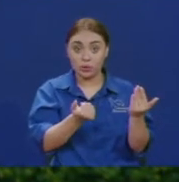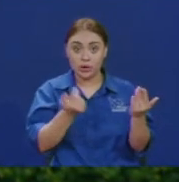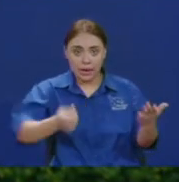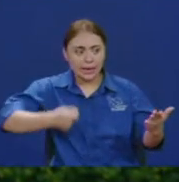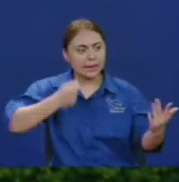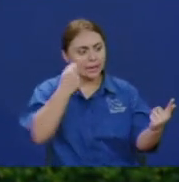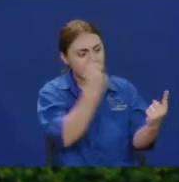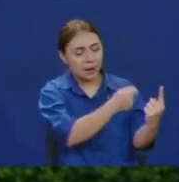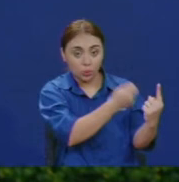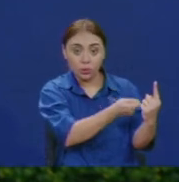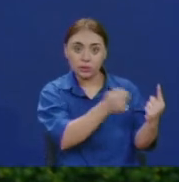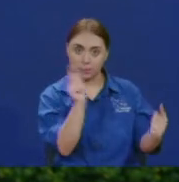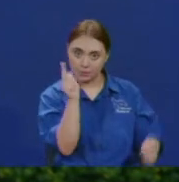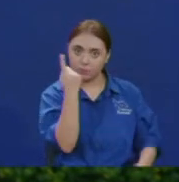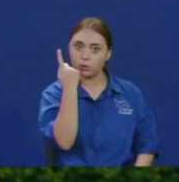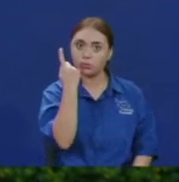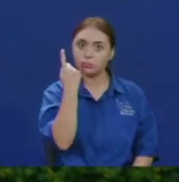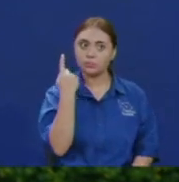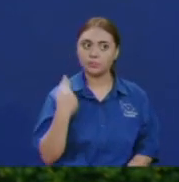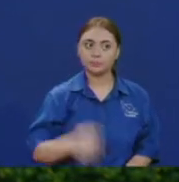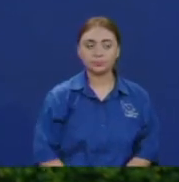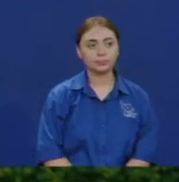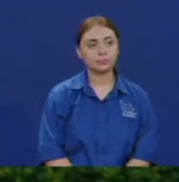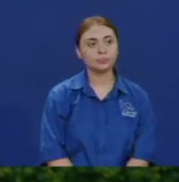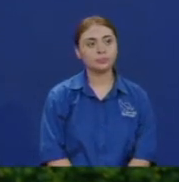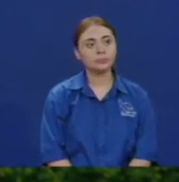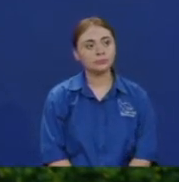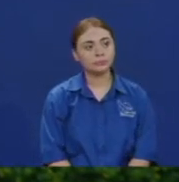¿Sí se acuerda o no se acuerda?